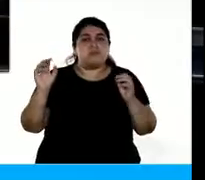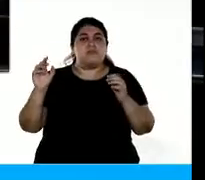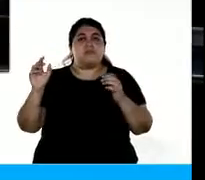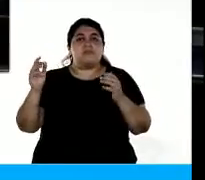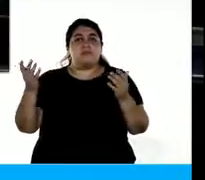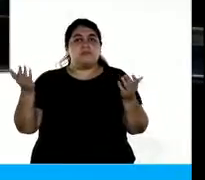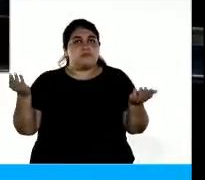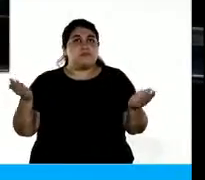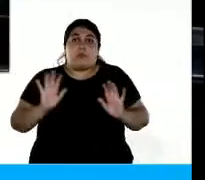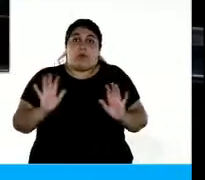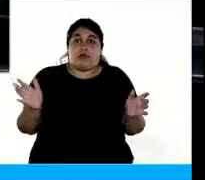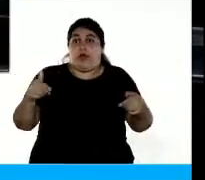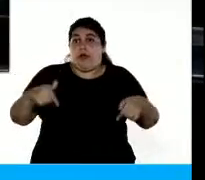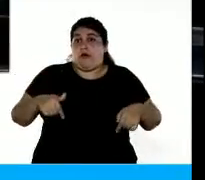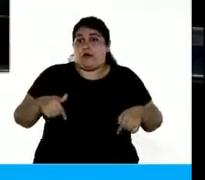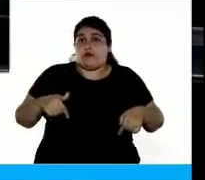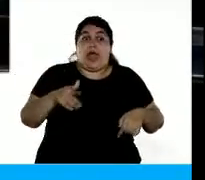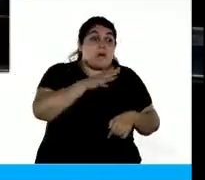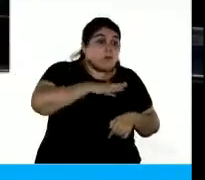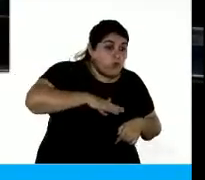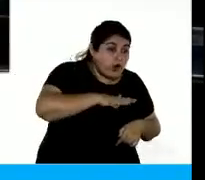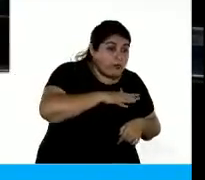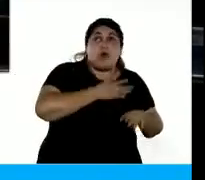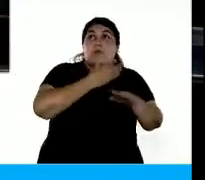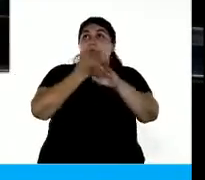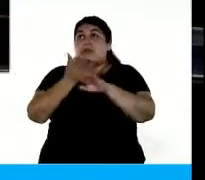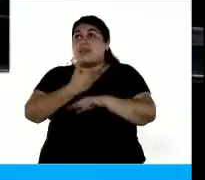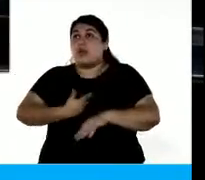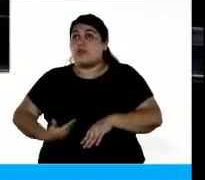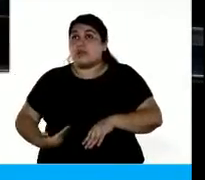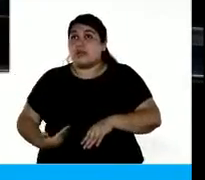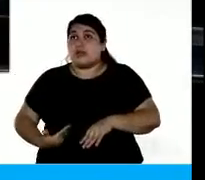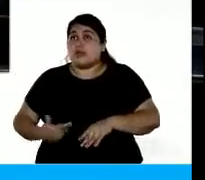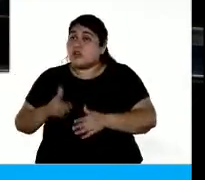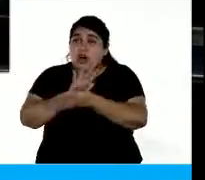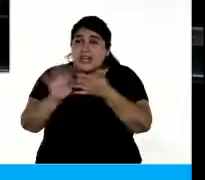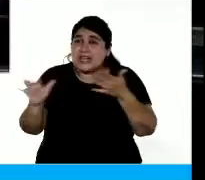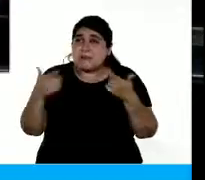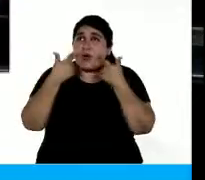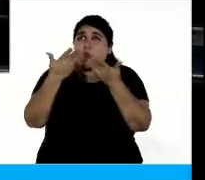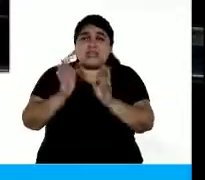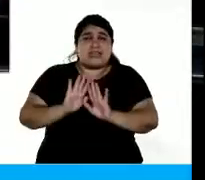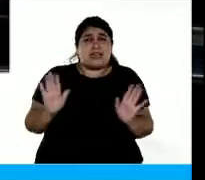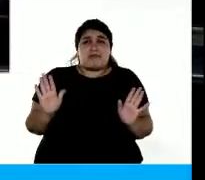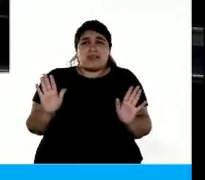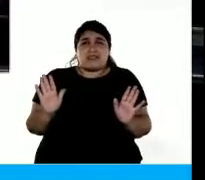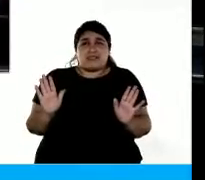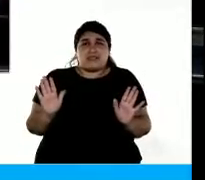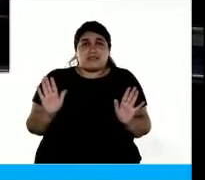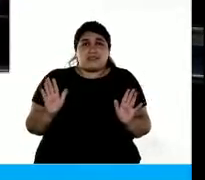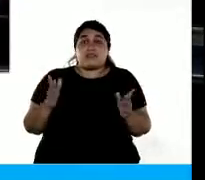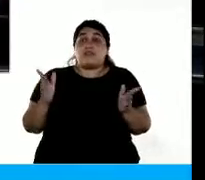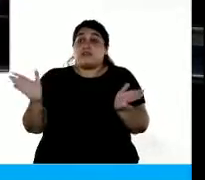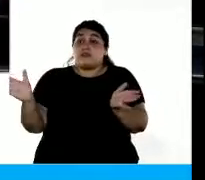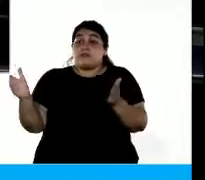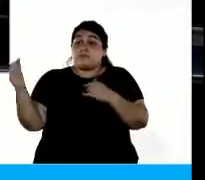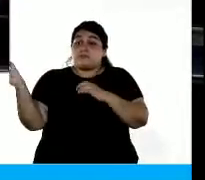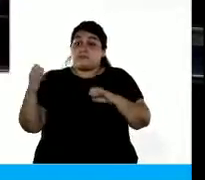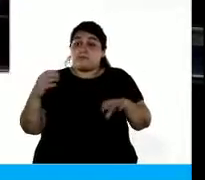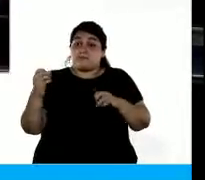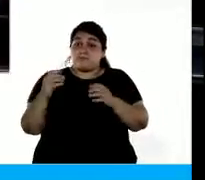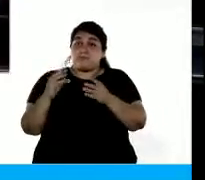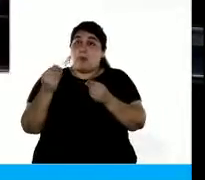bueno ahora el pueblo les pide al gobierno que sea transparente en la gestión que distribuya según los mismos